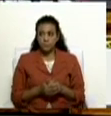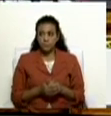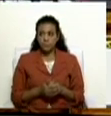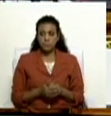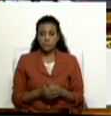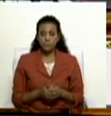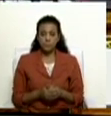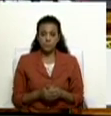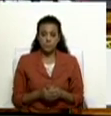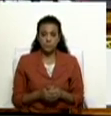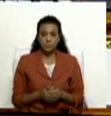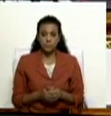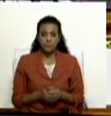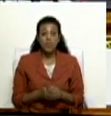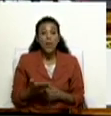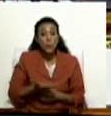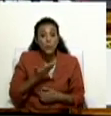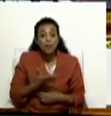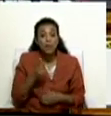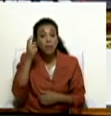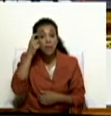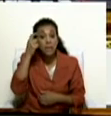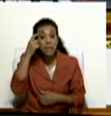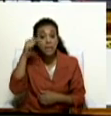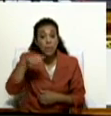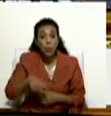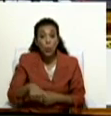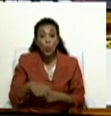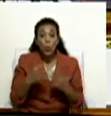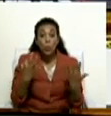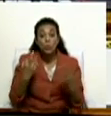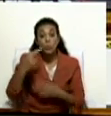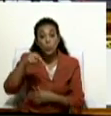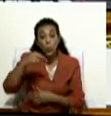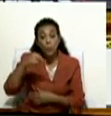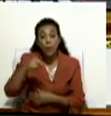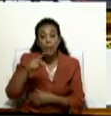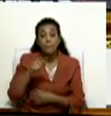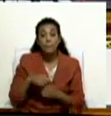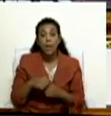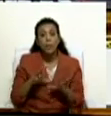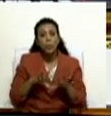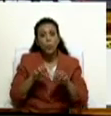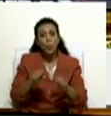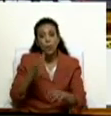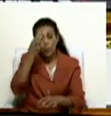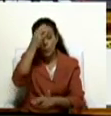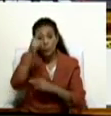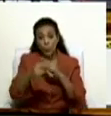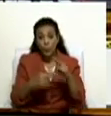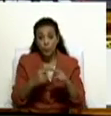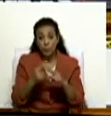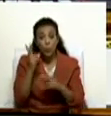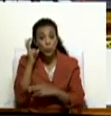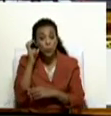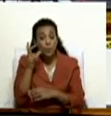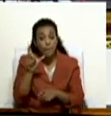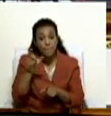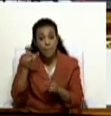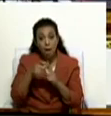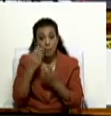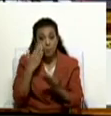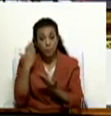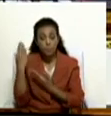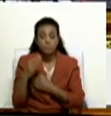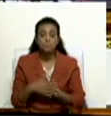discurso una importante fecha que se conmemora el día de hoy 8 de noviembre toma de Puerto todas y